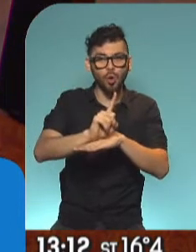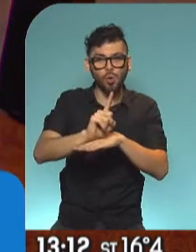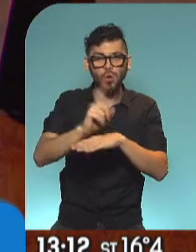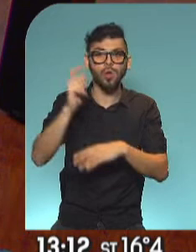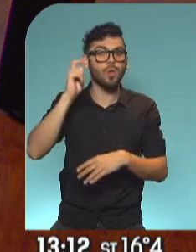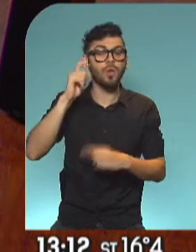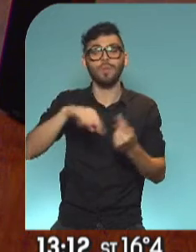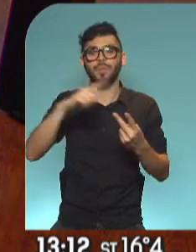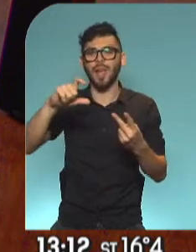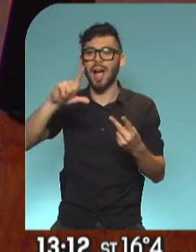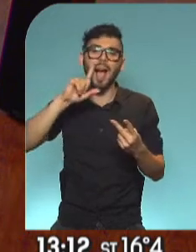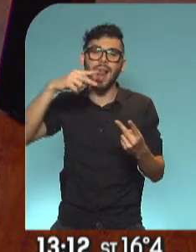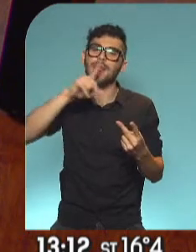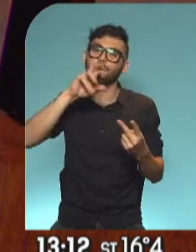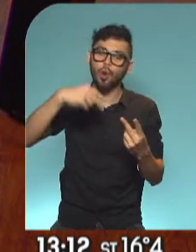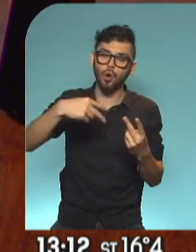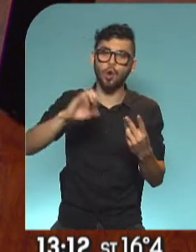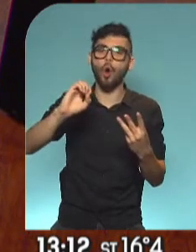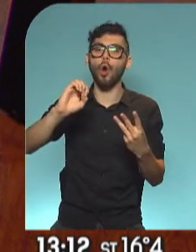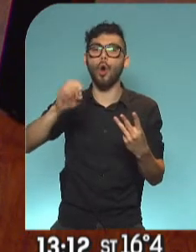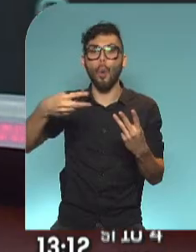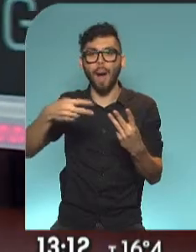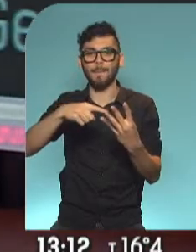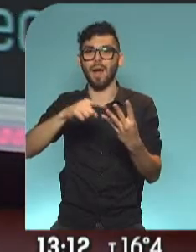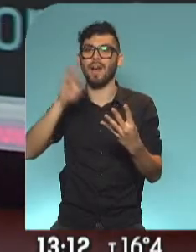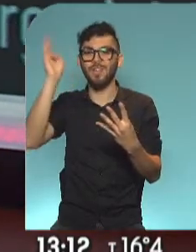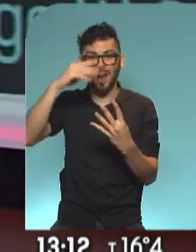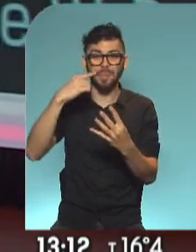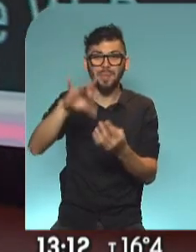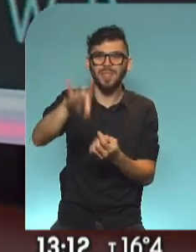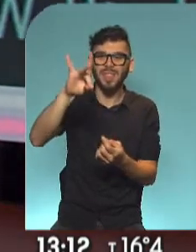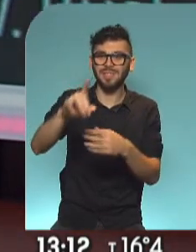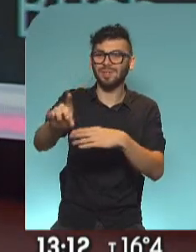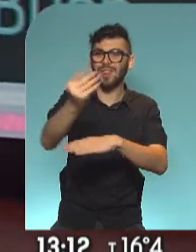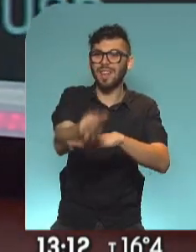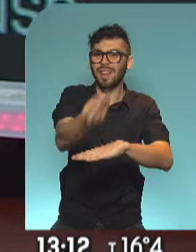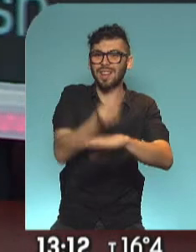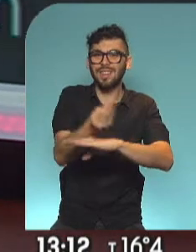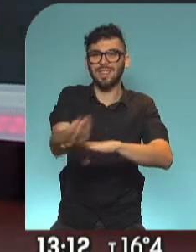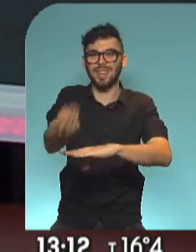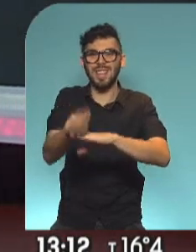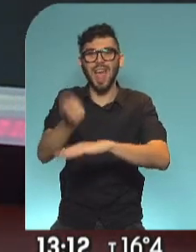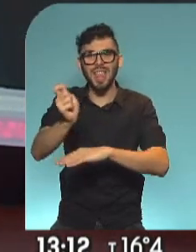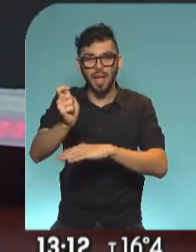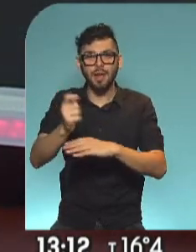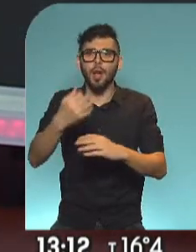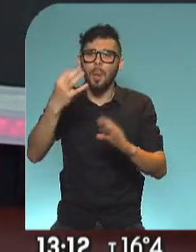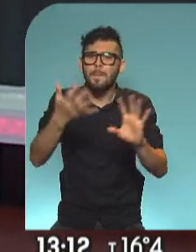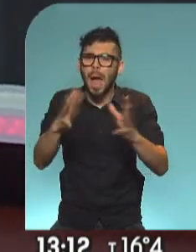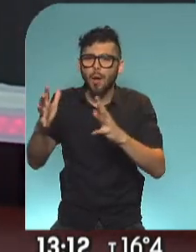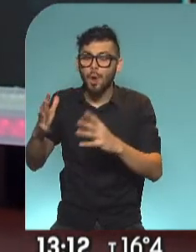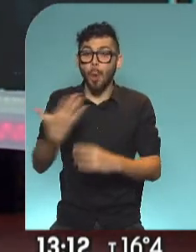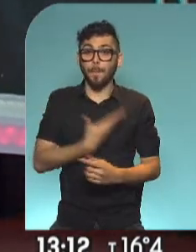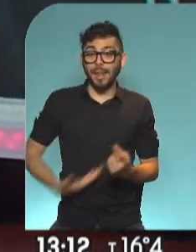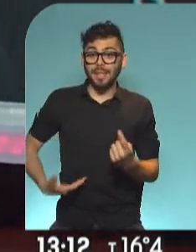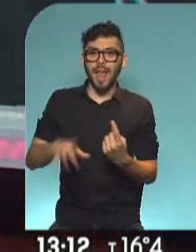Bush, Clinton, Bush, Obama, Trump. Y el promedio generalmente son 2 jueces por presidente. Ahora, en el